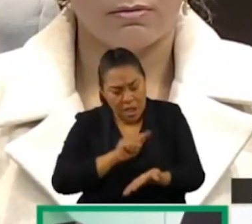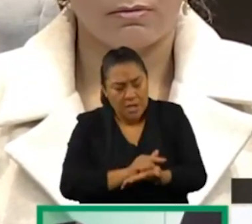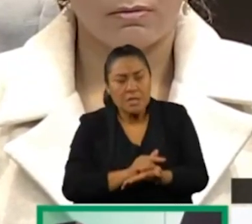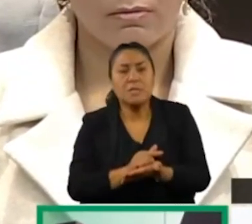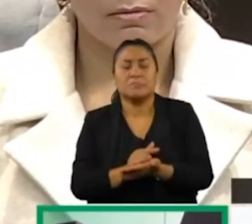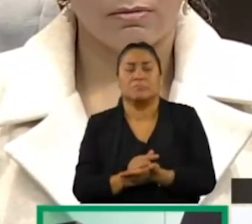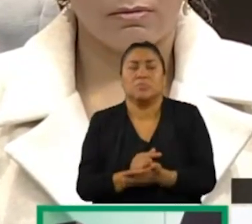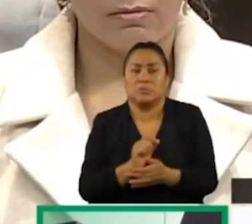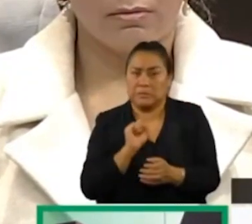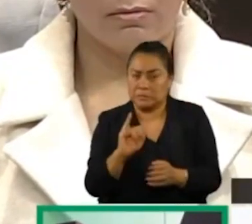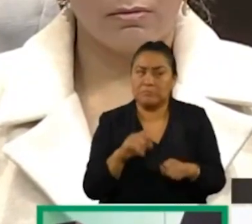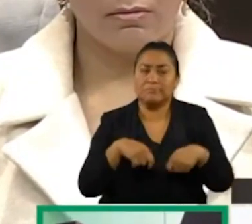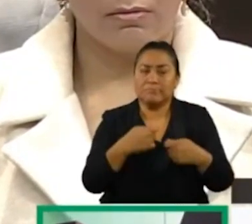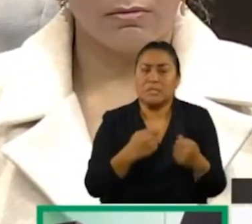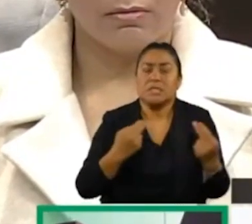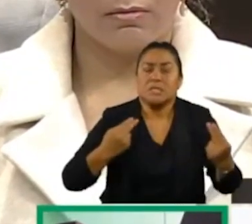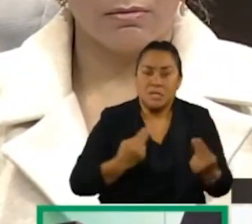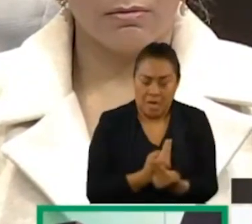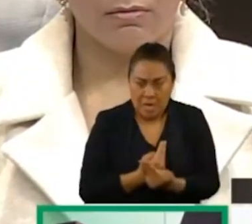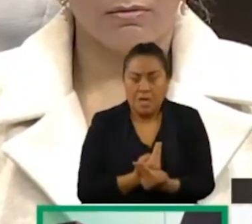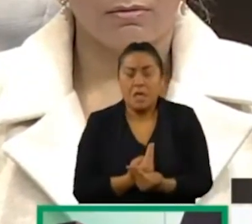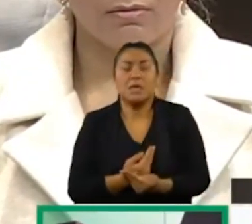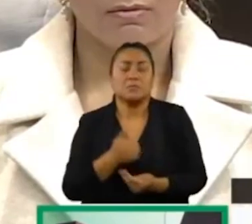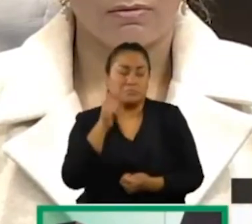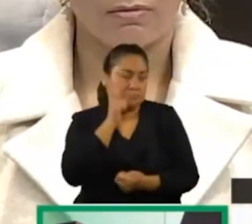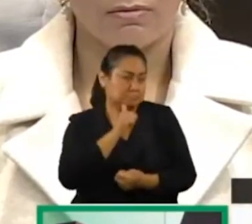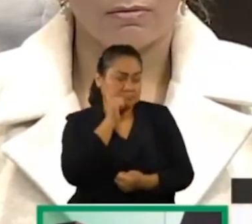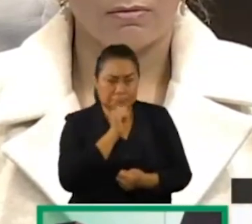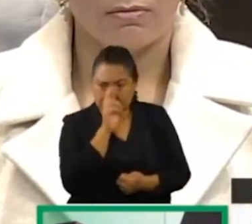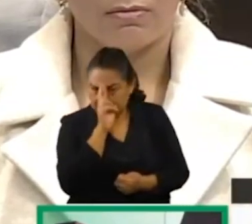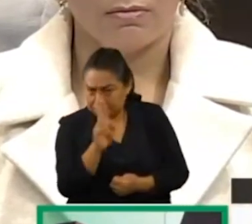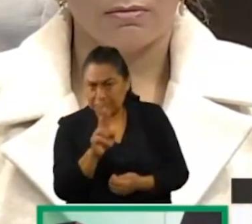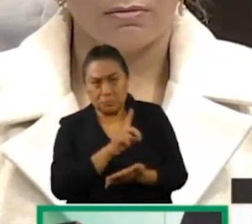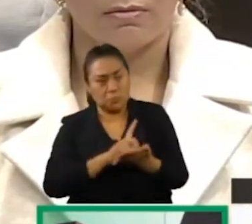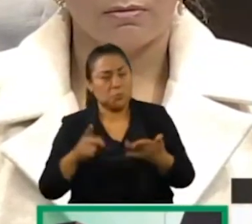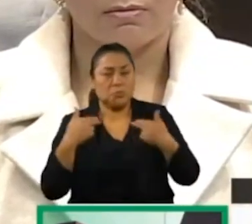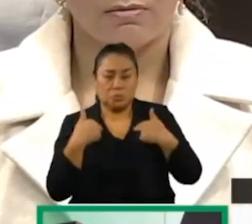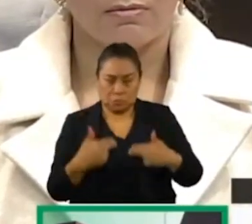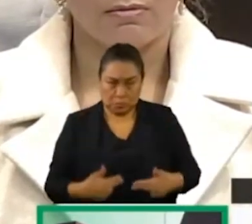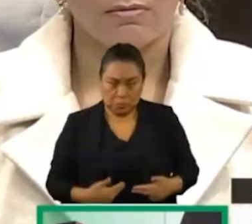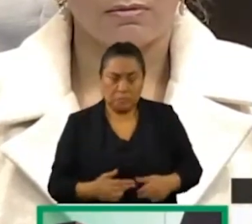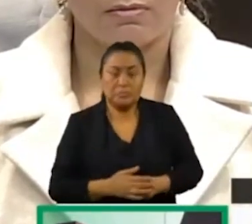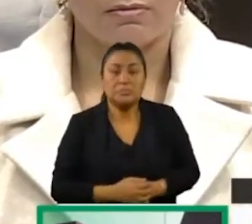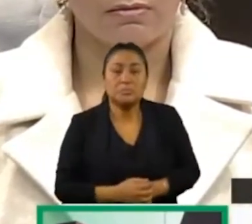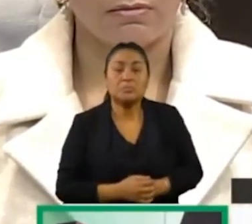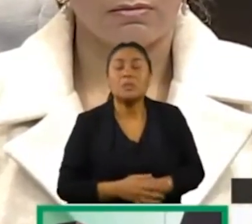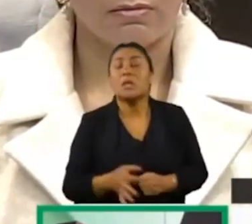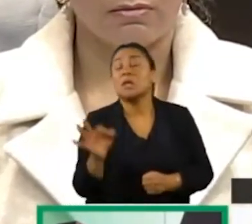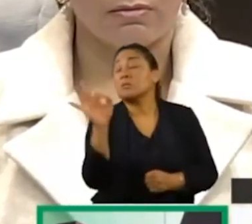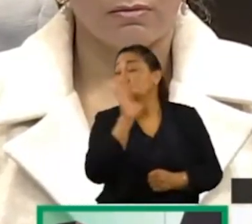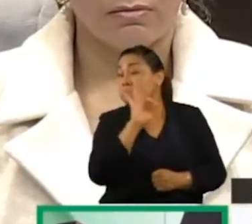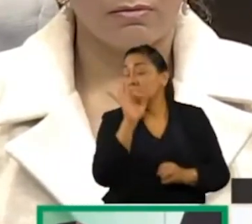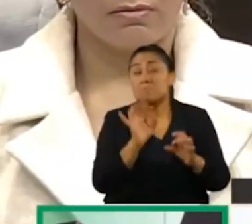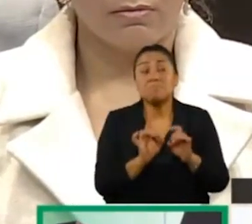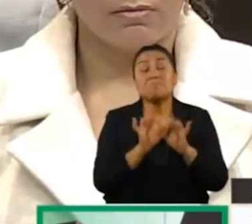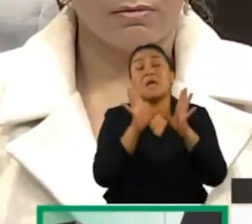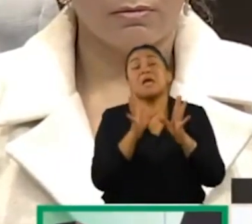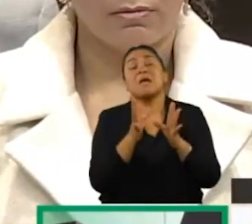a la proporcionalidad y va a respetar los derechos humanos. Cualquier intervención